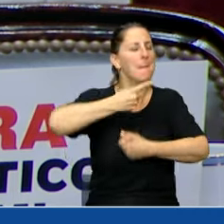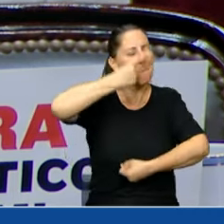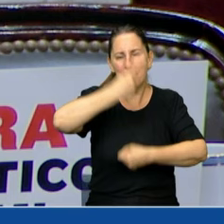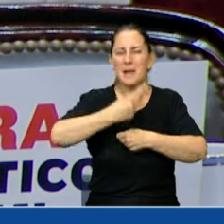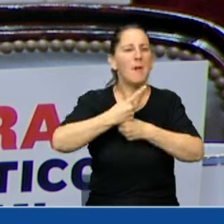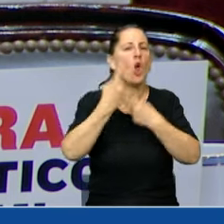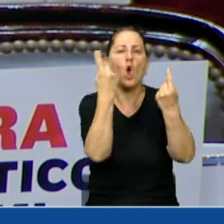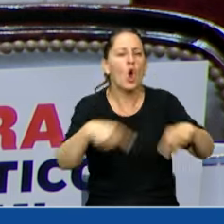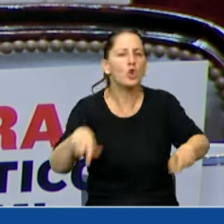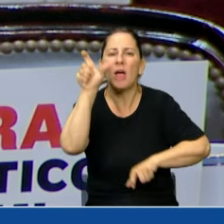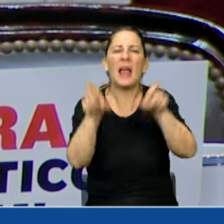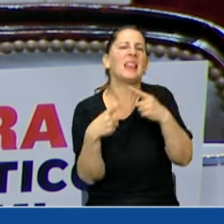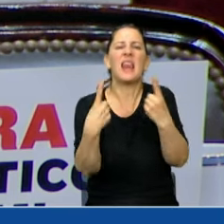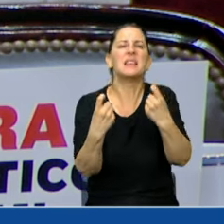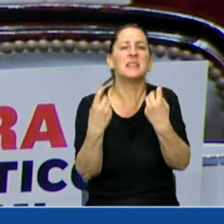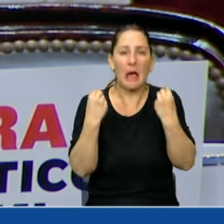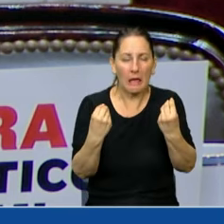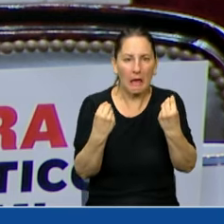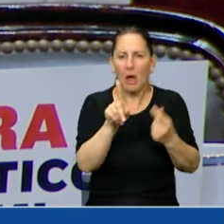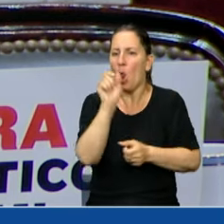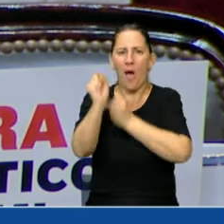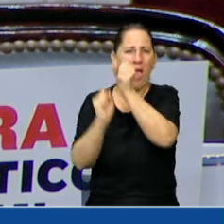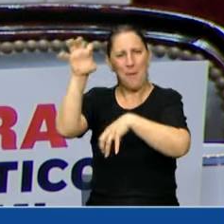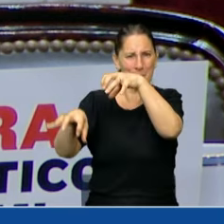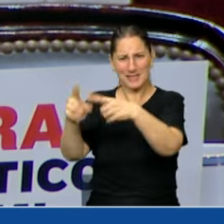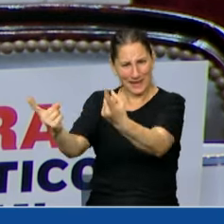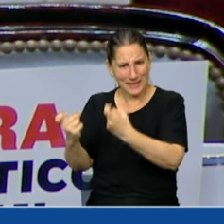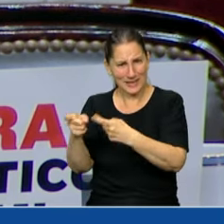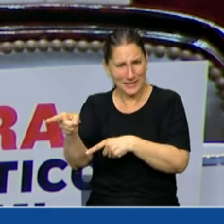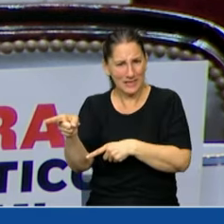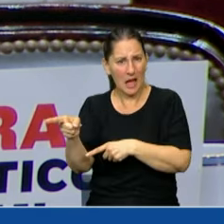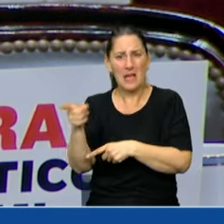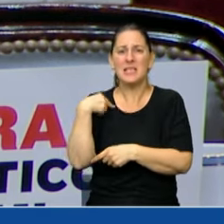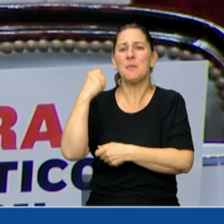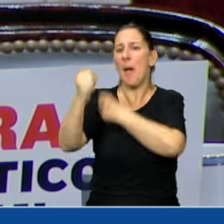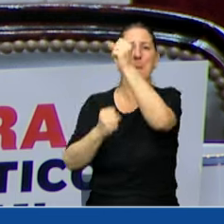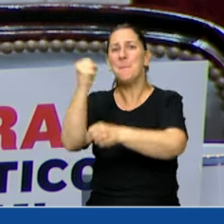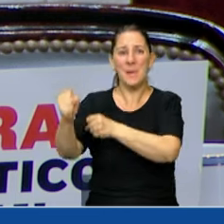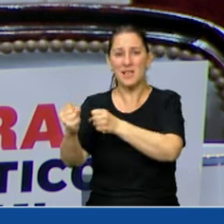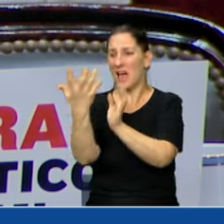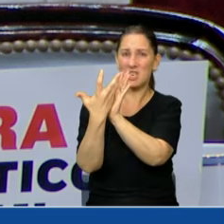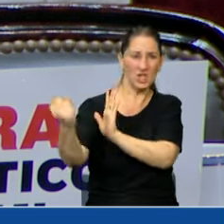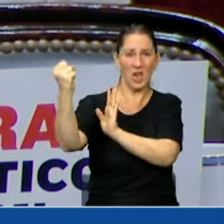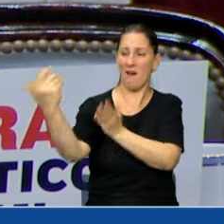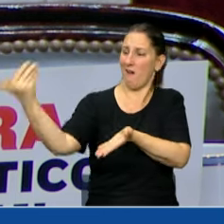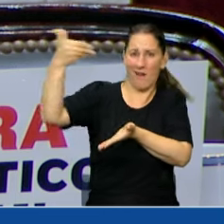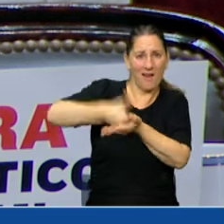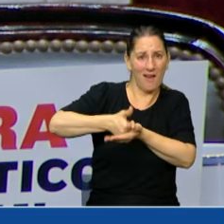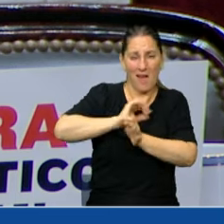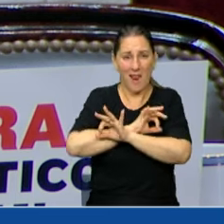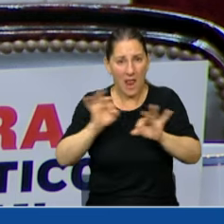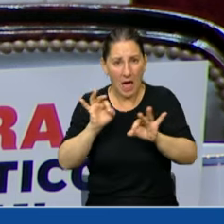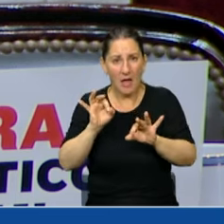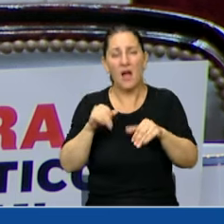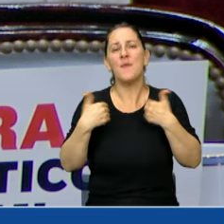las necesidades la población y no la de un puñado de empresas que encima no dejan nada en el país realmente podríamos abrir